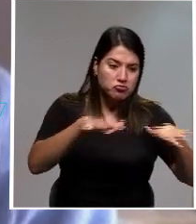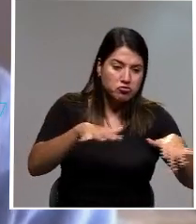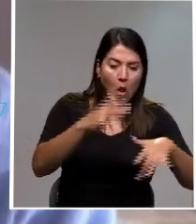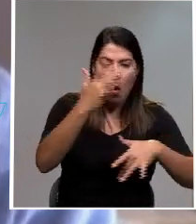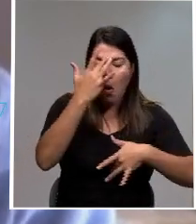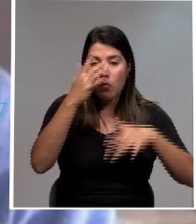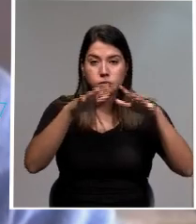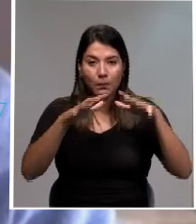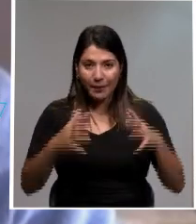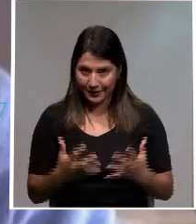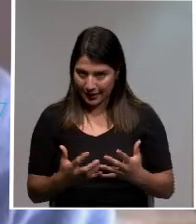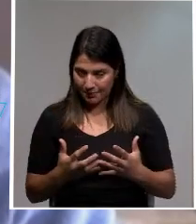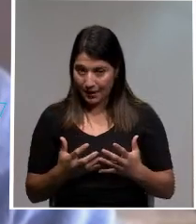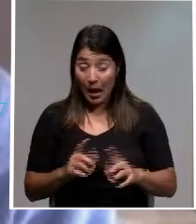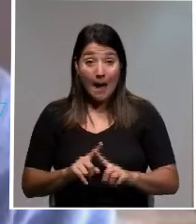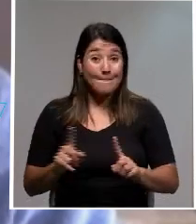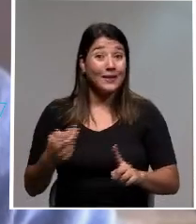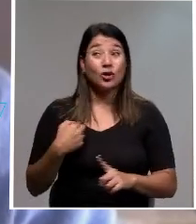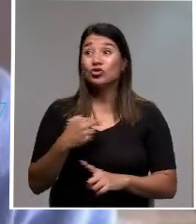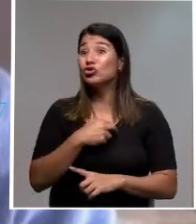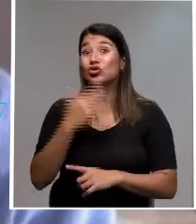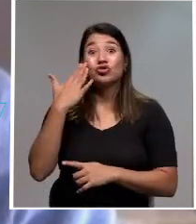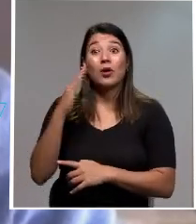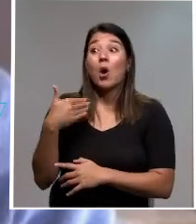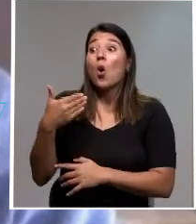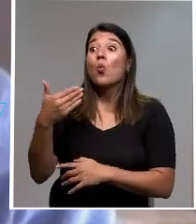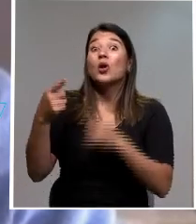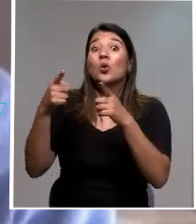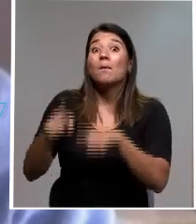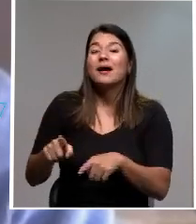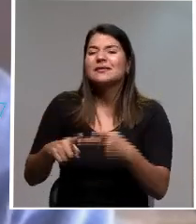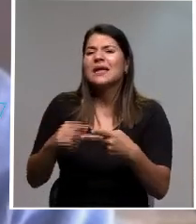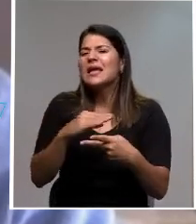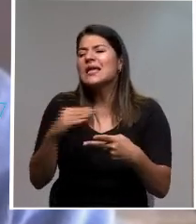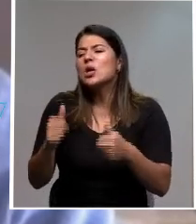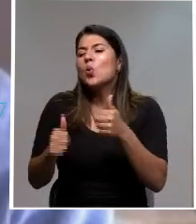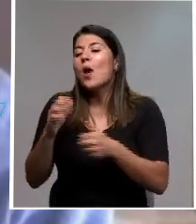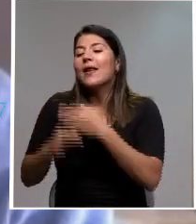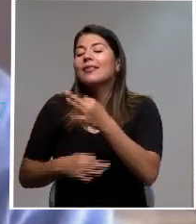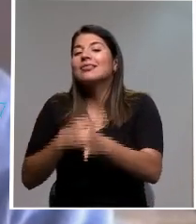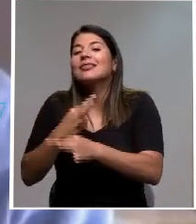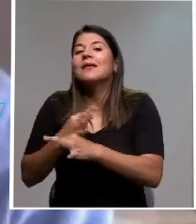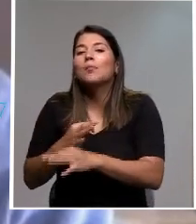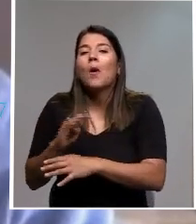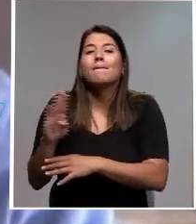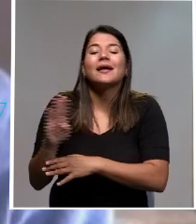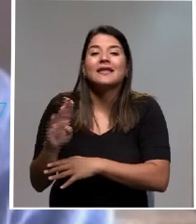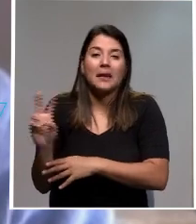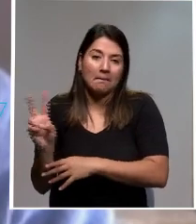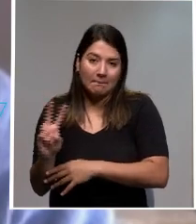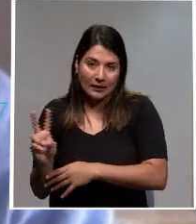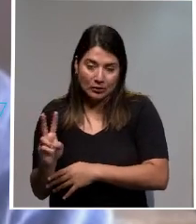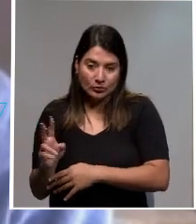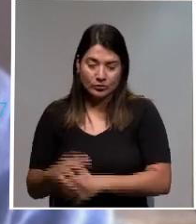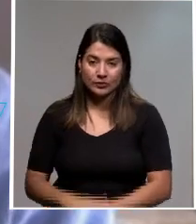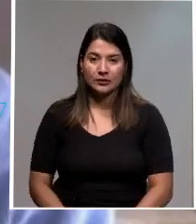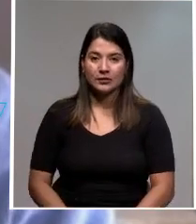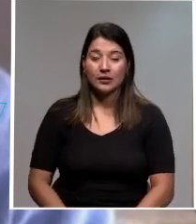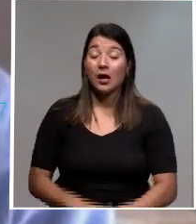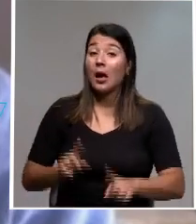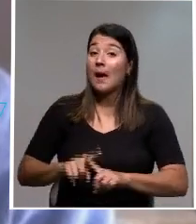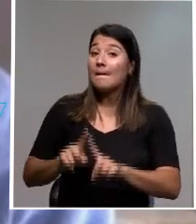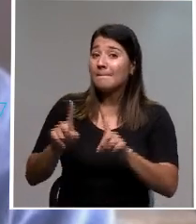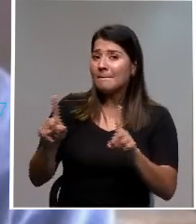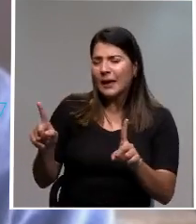no sabemos es cuándo va a ocurrir y por qué tipo de bacterias o de virus principalmente van a suceder. Pero